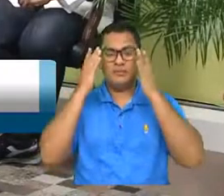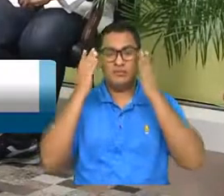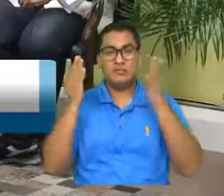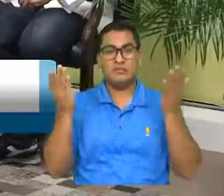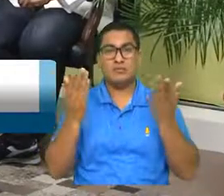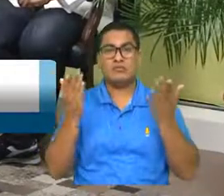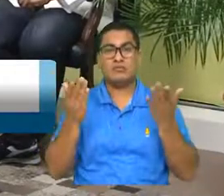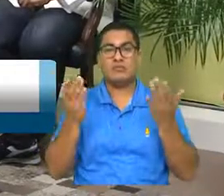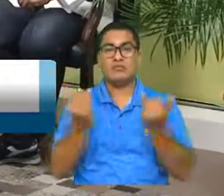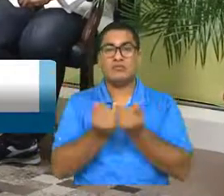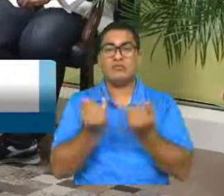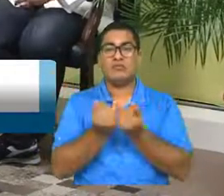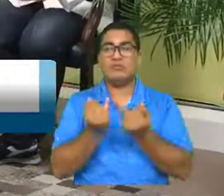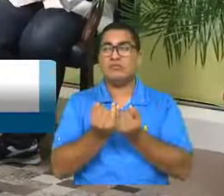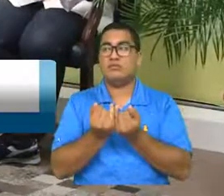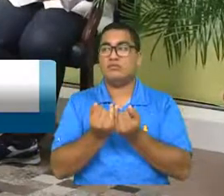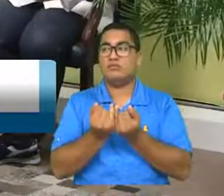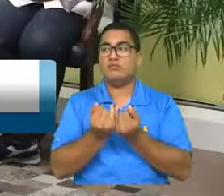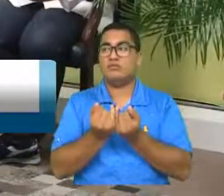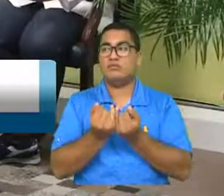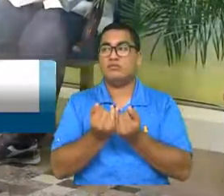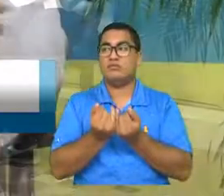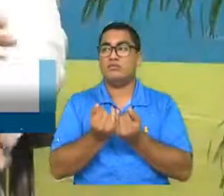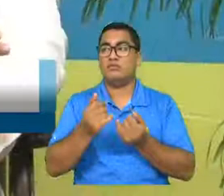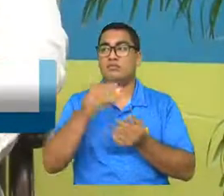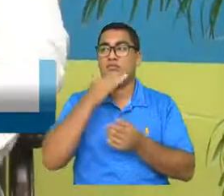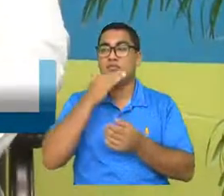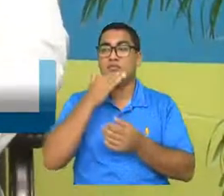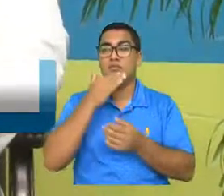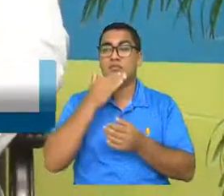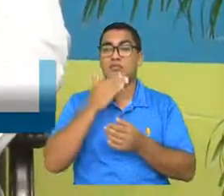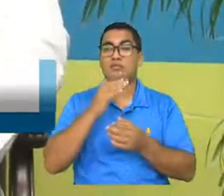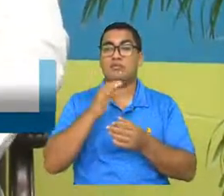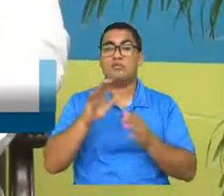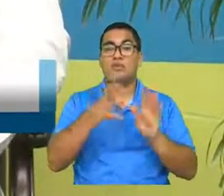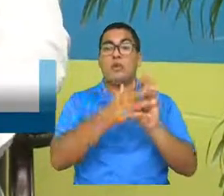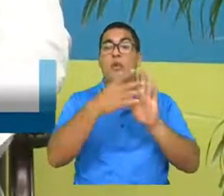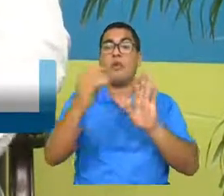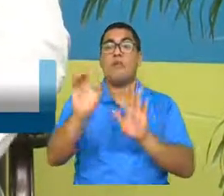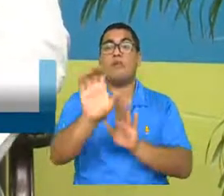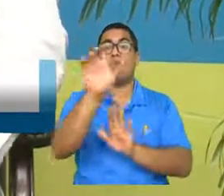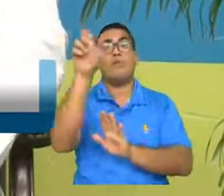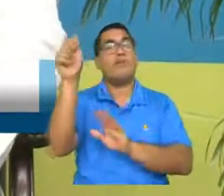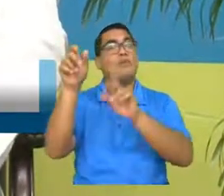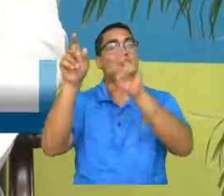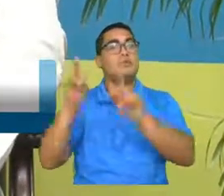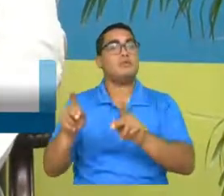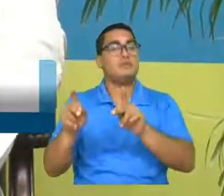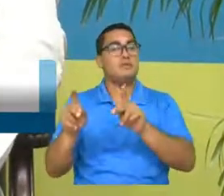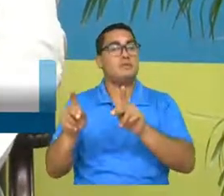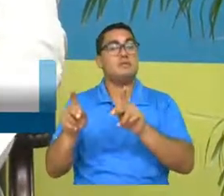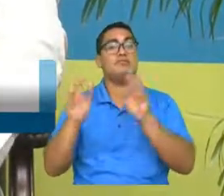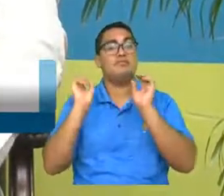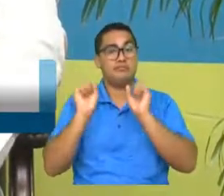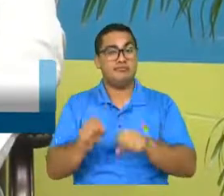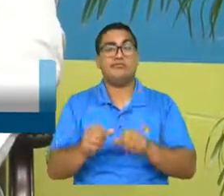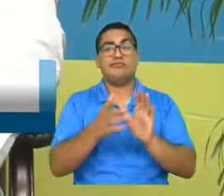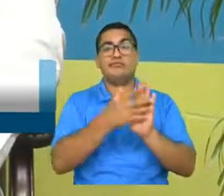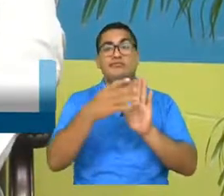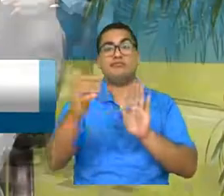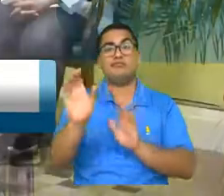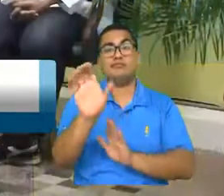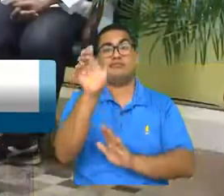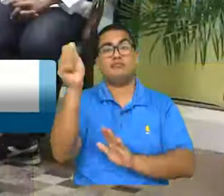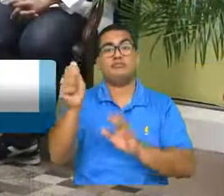y a la vez, a través de la picadura, pues lo va transmitiendo a personas sanas que no tenían el problema de salud. ¿A